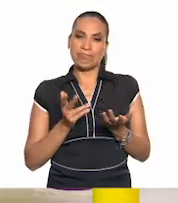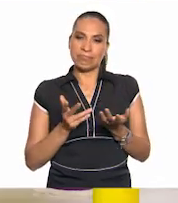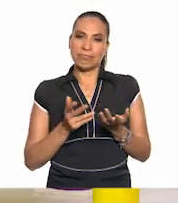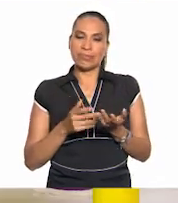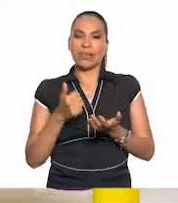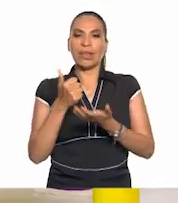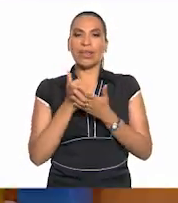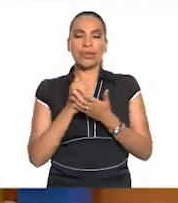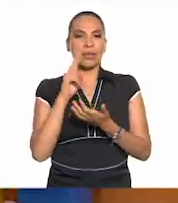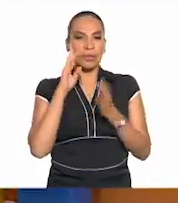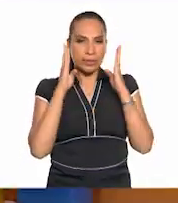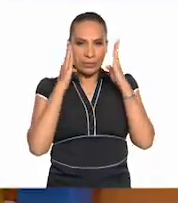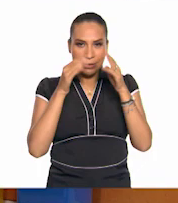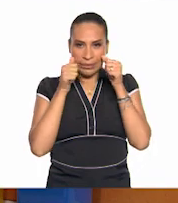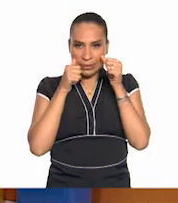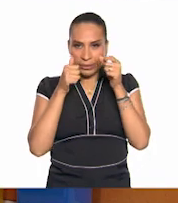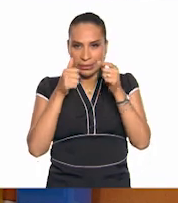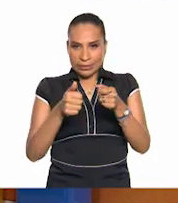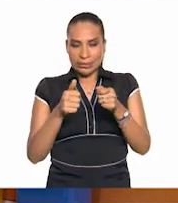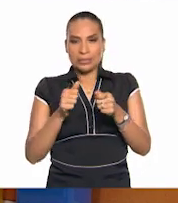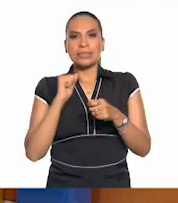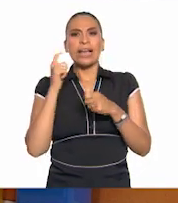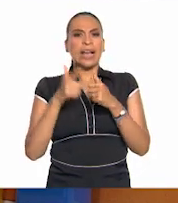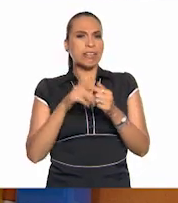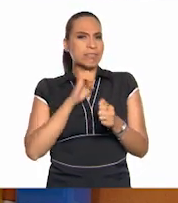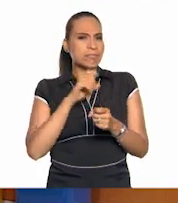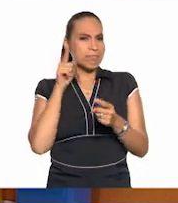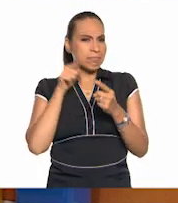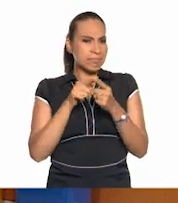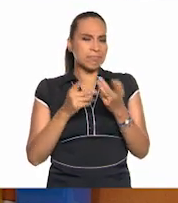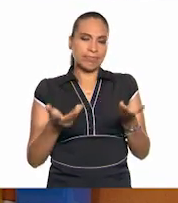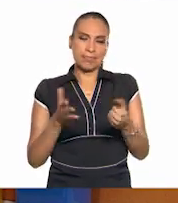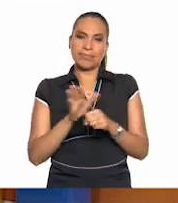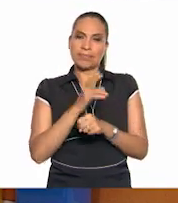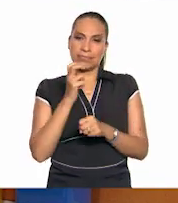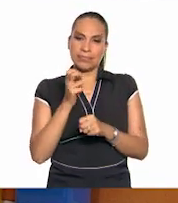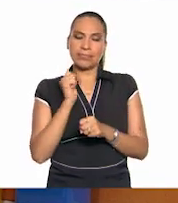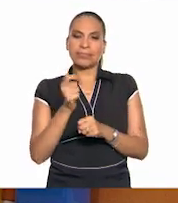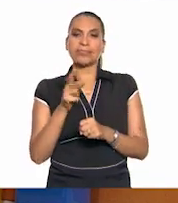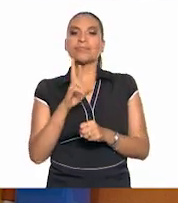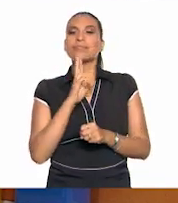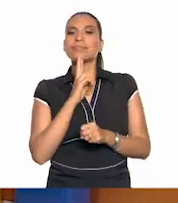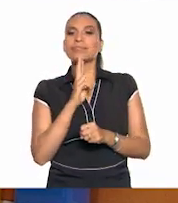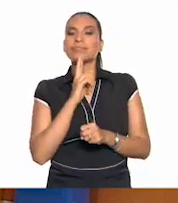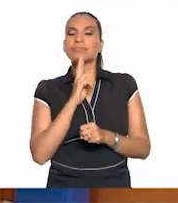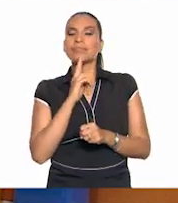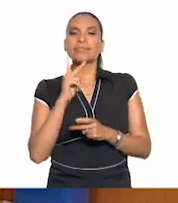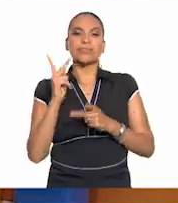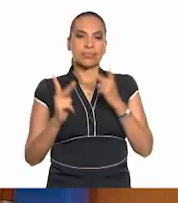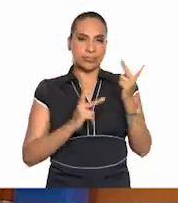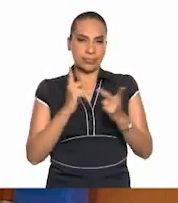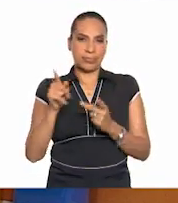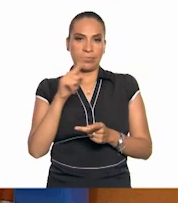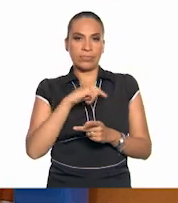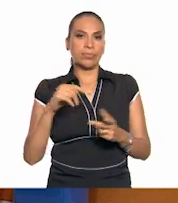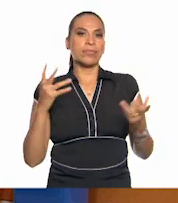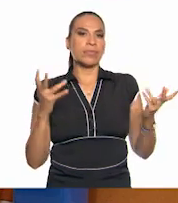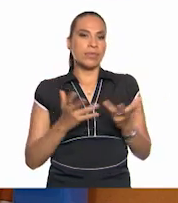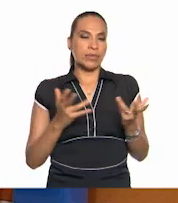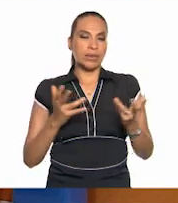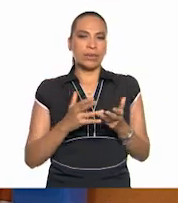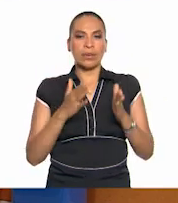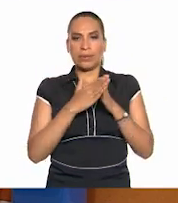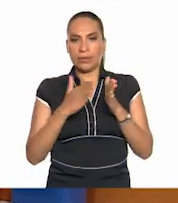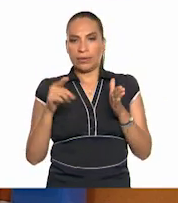nos ayudan a centrar la atención en algo en específico. Perfecto. Y sobre todo son las respuestas a preguntas que nos formulamos